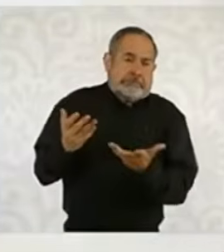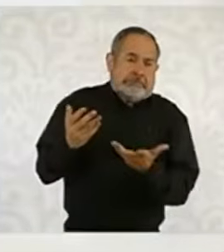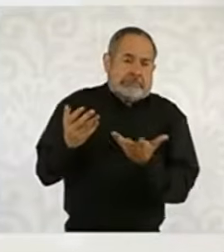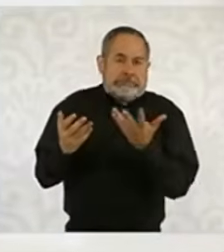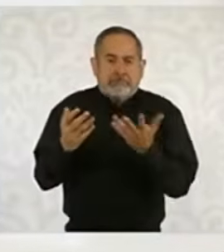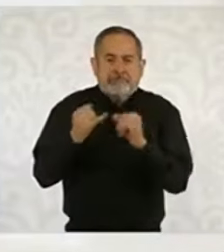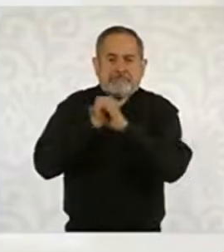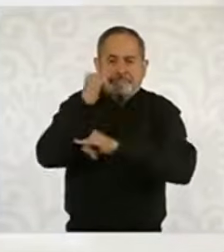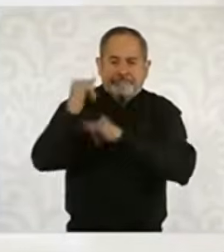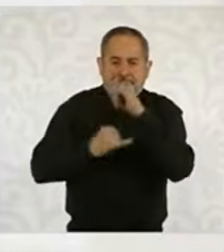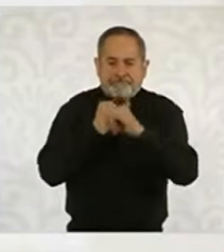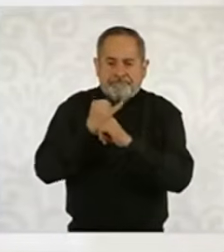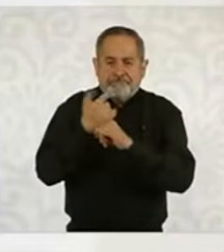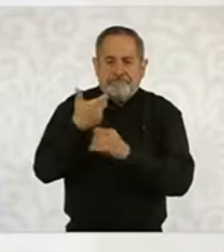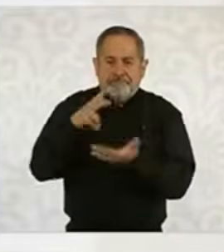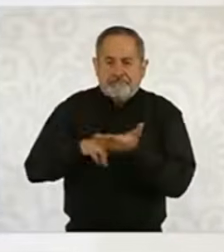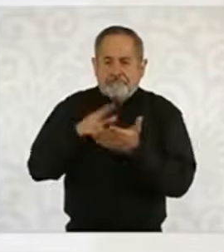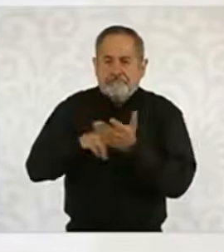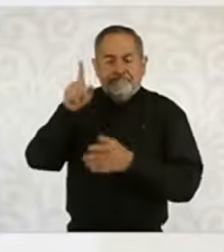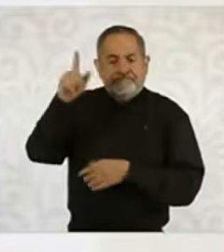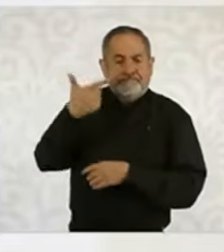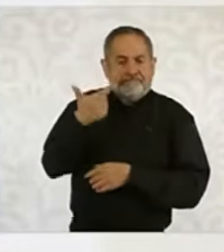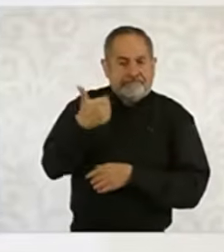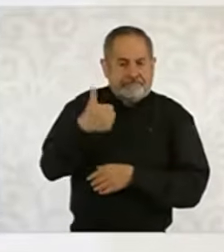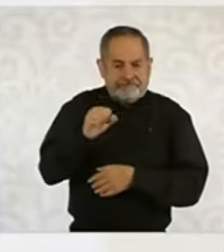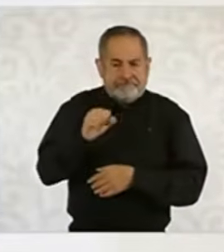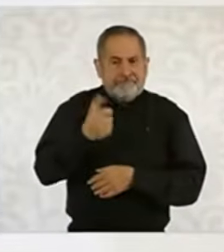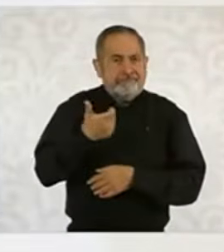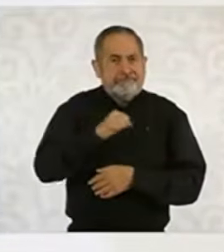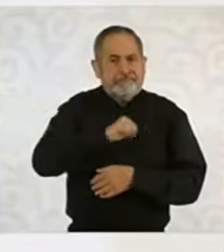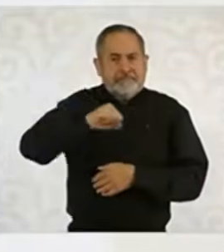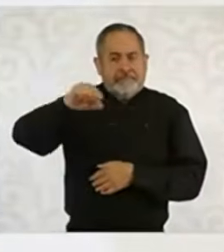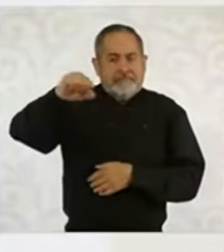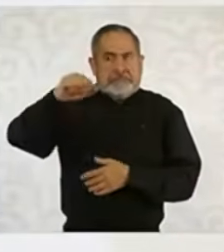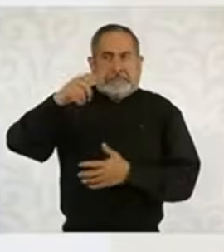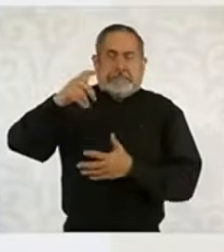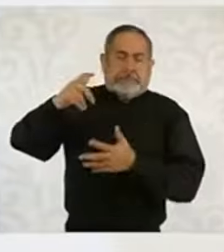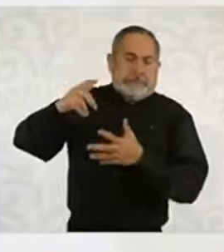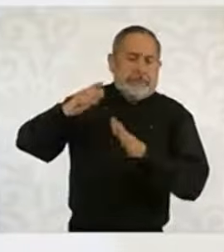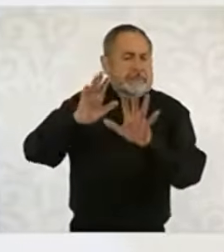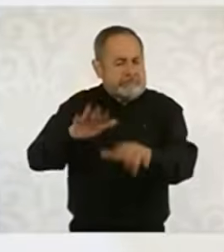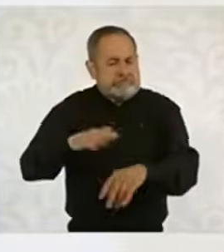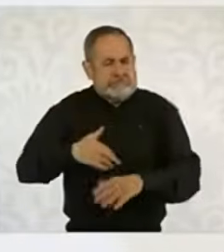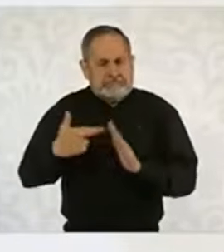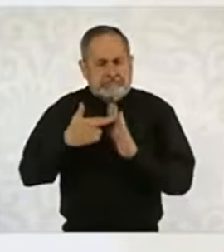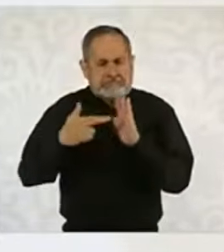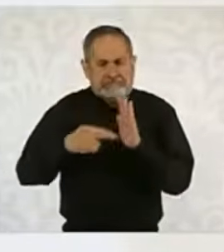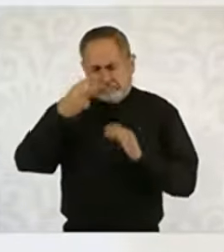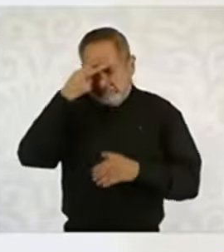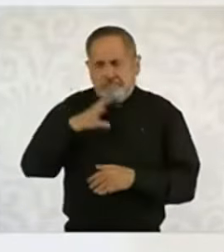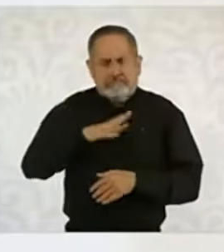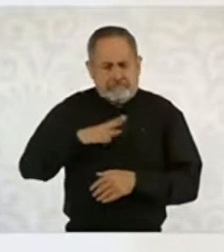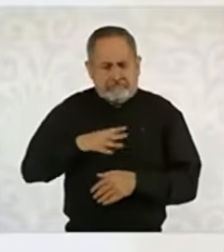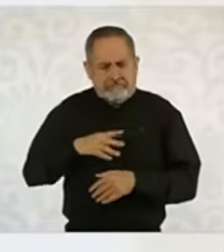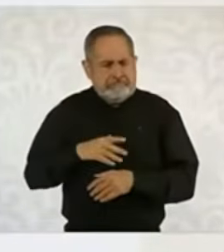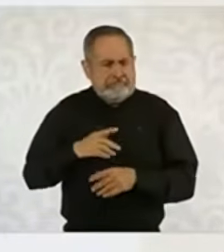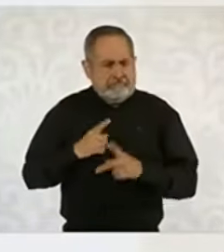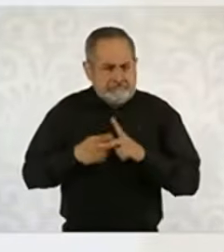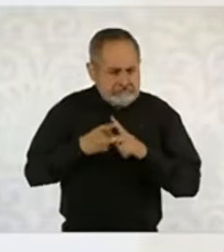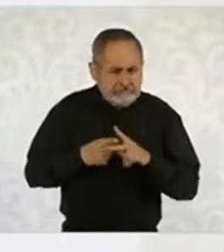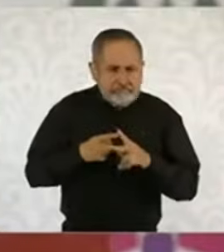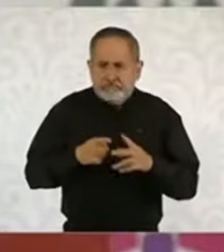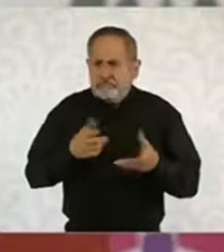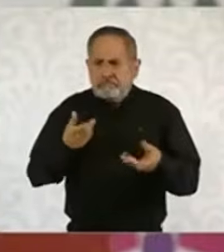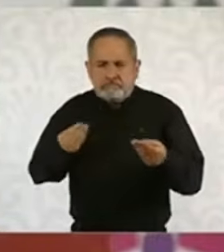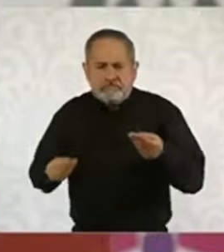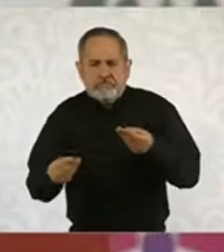es internacional. En ese caso hay un mecanismo que existe en México para que no suban las gasolinas, que es el